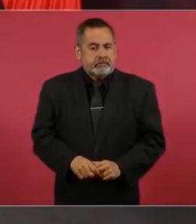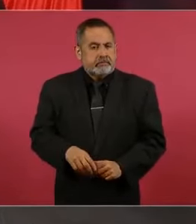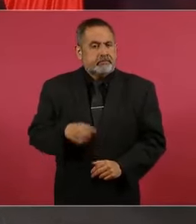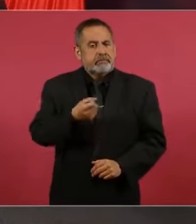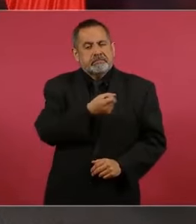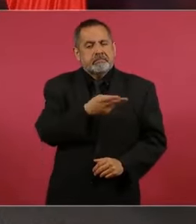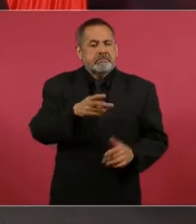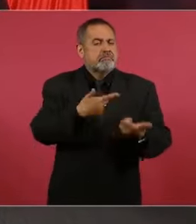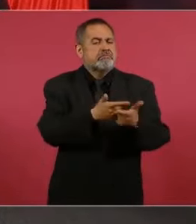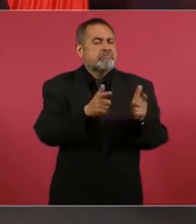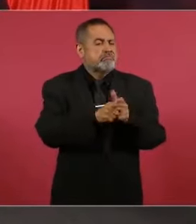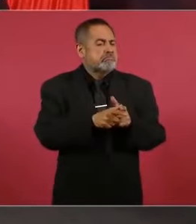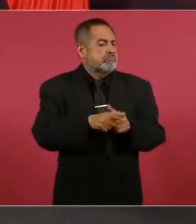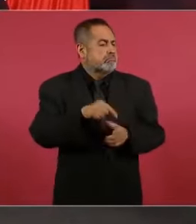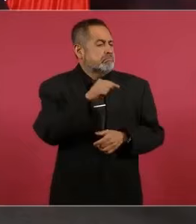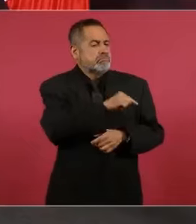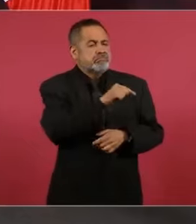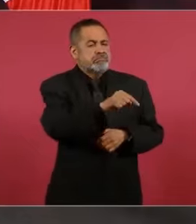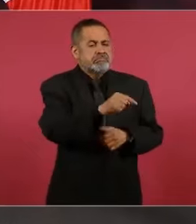grupos